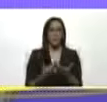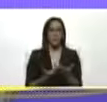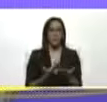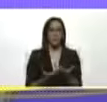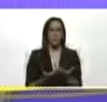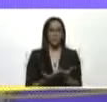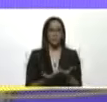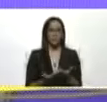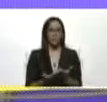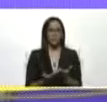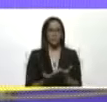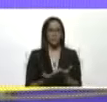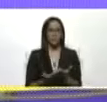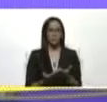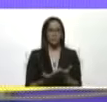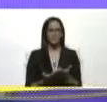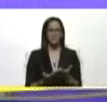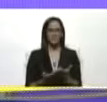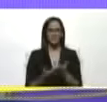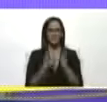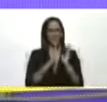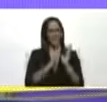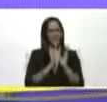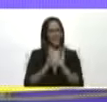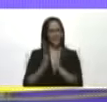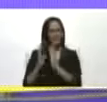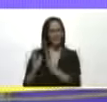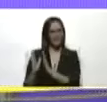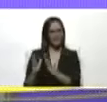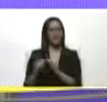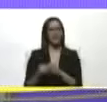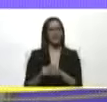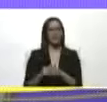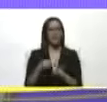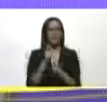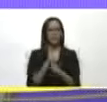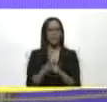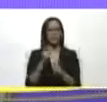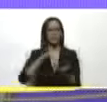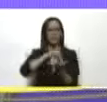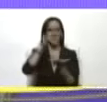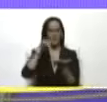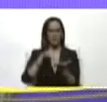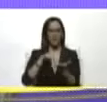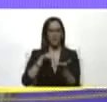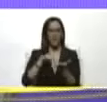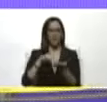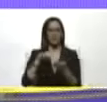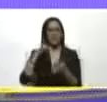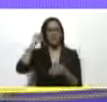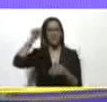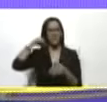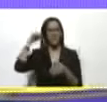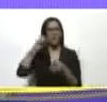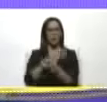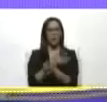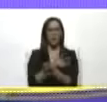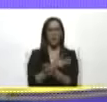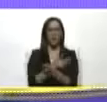Proponen organizar el torneo nacional de videojuegos